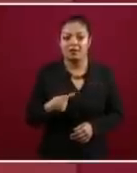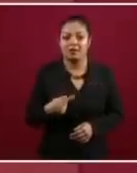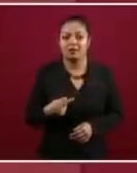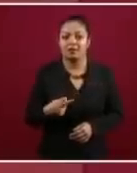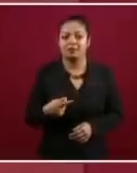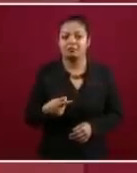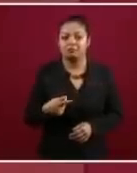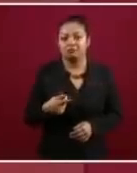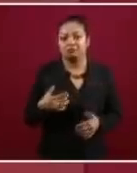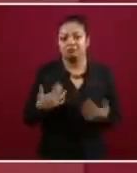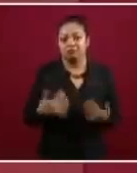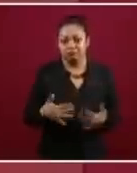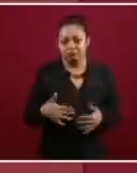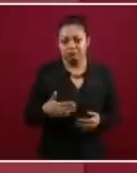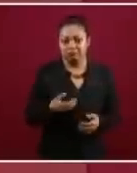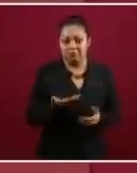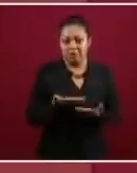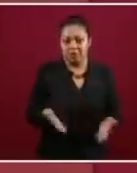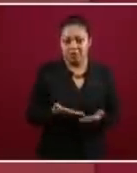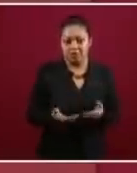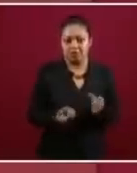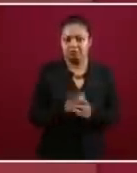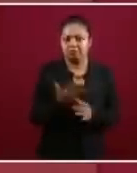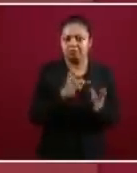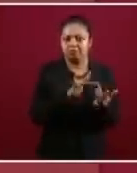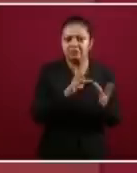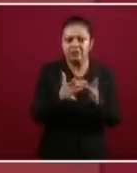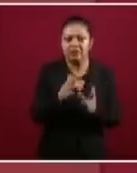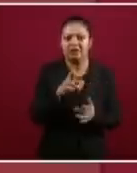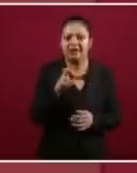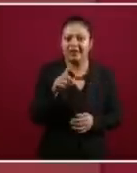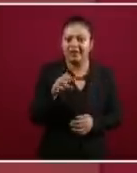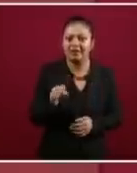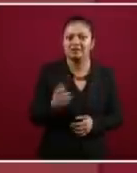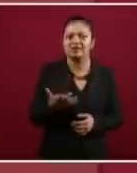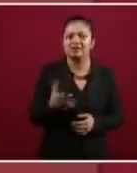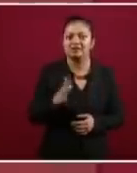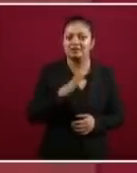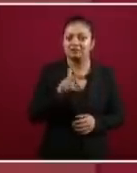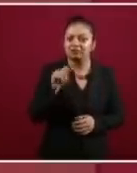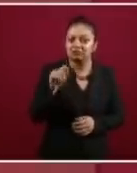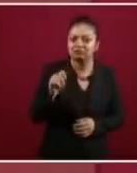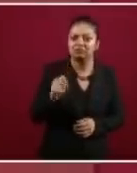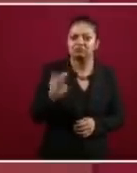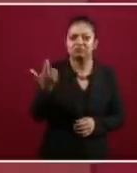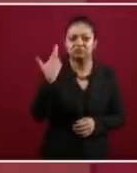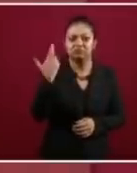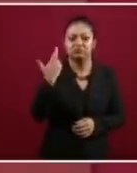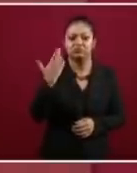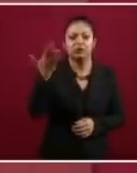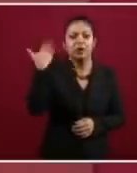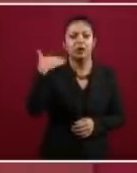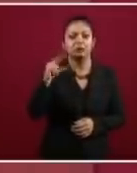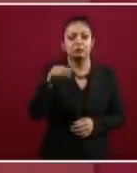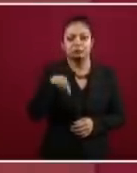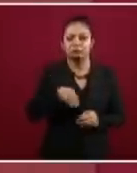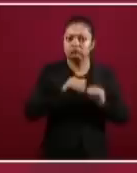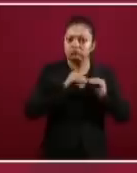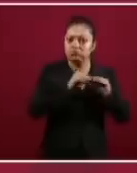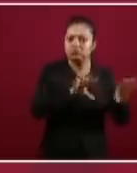la ventaja de las redes sociales y de los medios convencionales también. Hay más información de todo tipo.